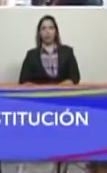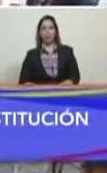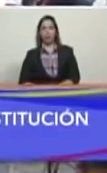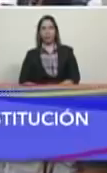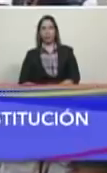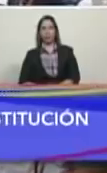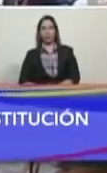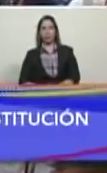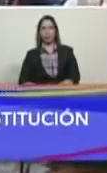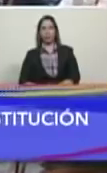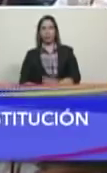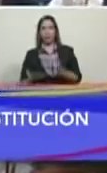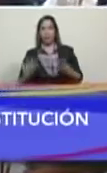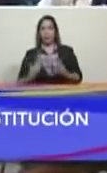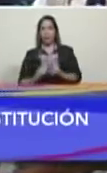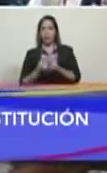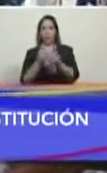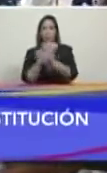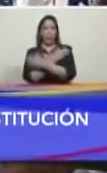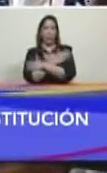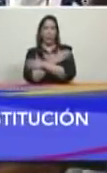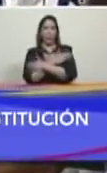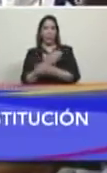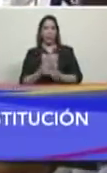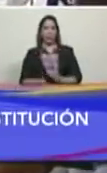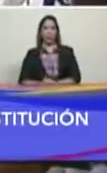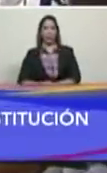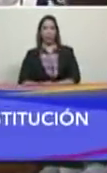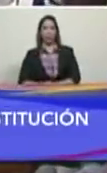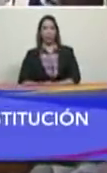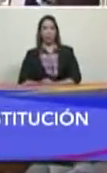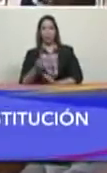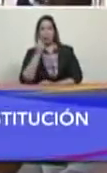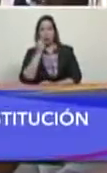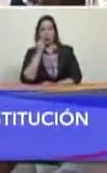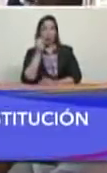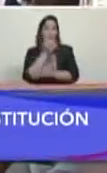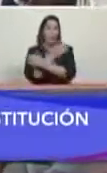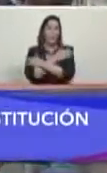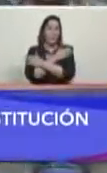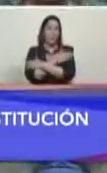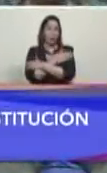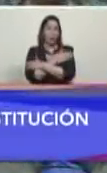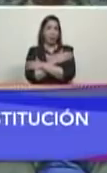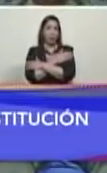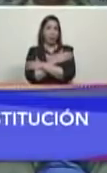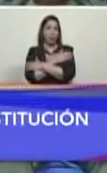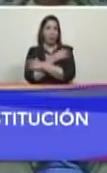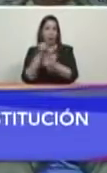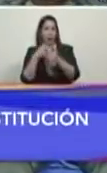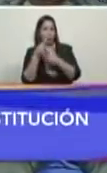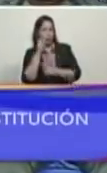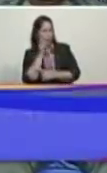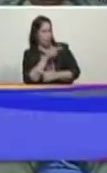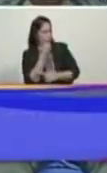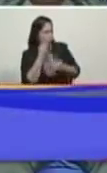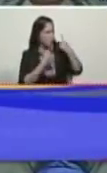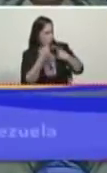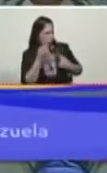Compay, deme un abrazo. Y el hombre macho machote le da un abrazo, y el compadre, cuando lo ve llorando, le dice: compay, ¿por qué está